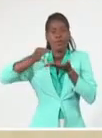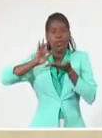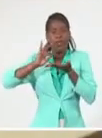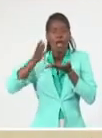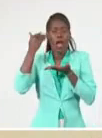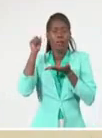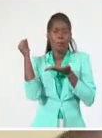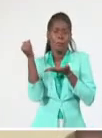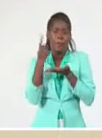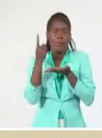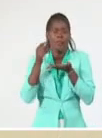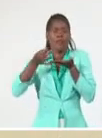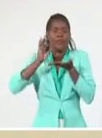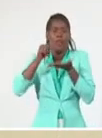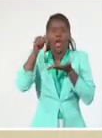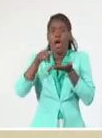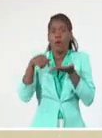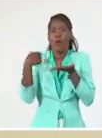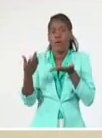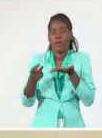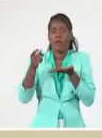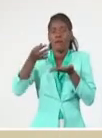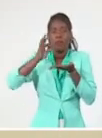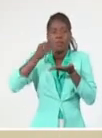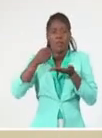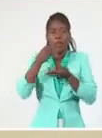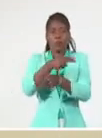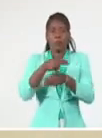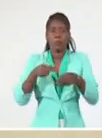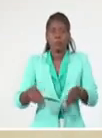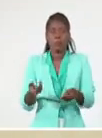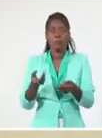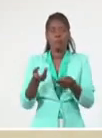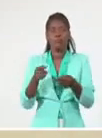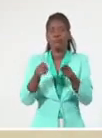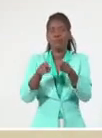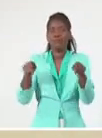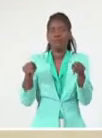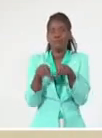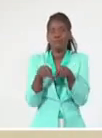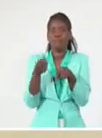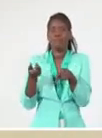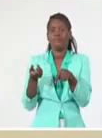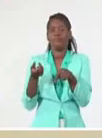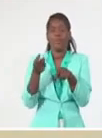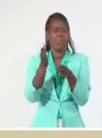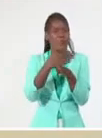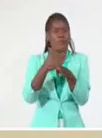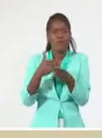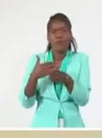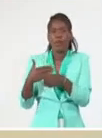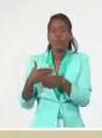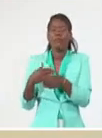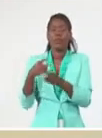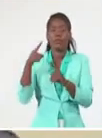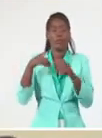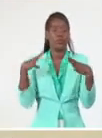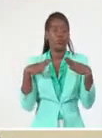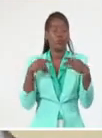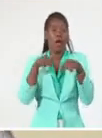y ahora tenemos cafetería restaurante castilla y bueno y nos dan la posibilidad de